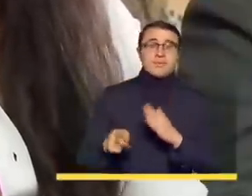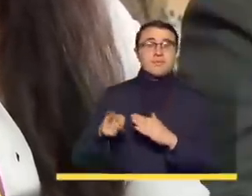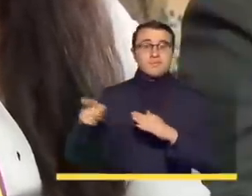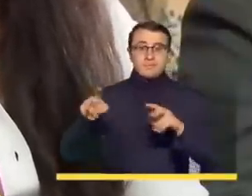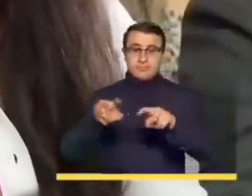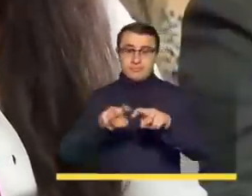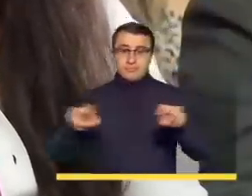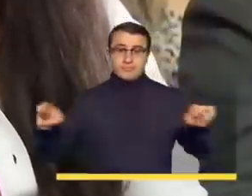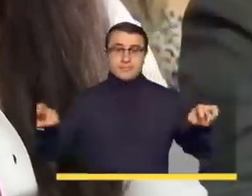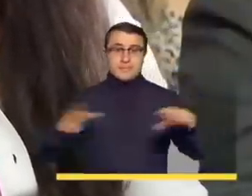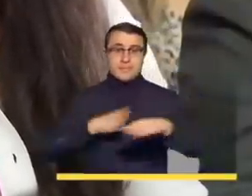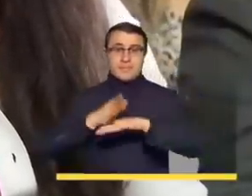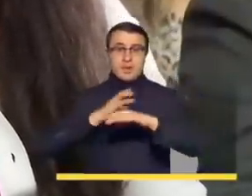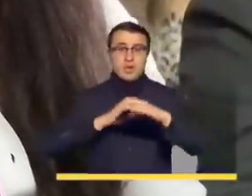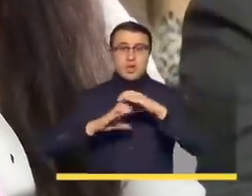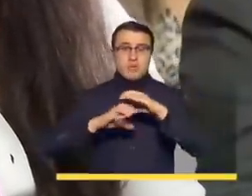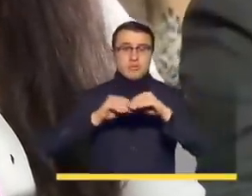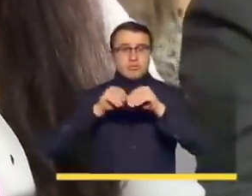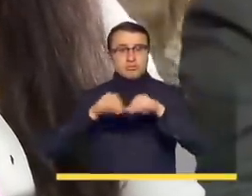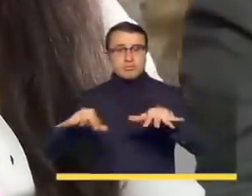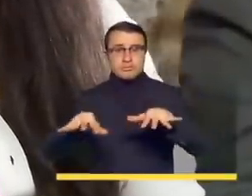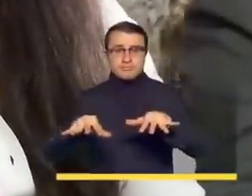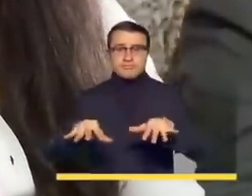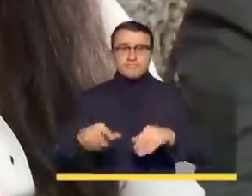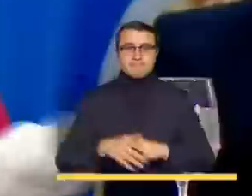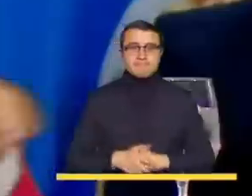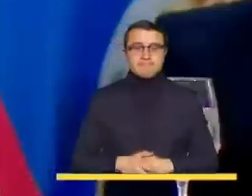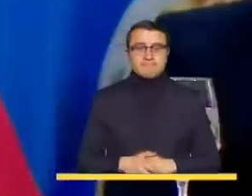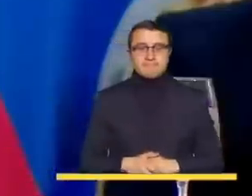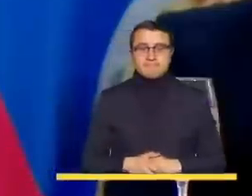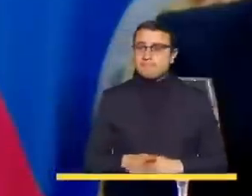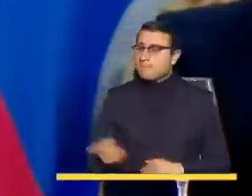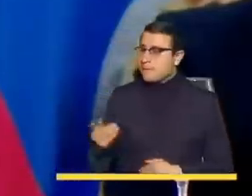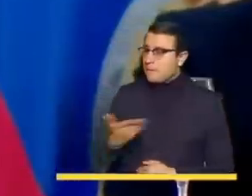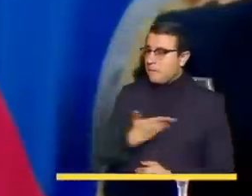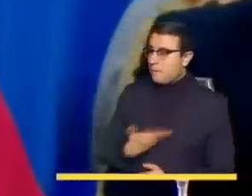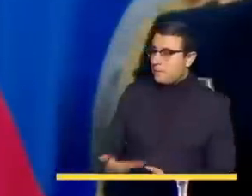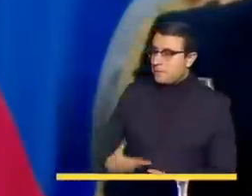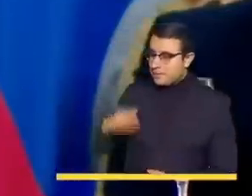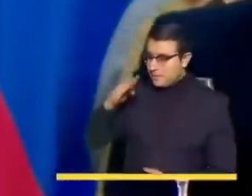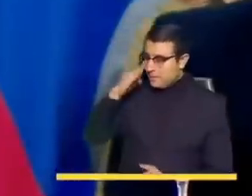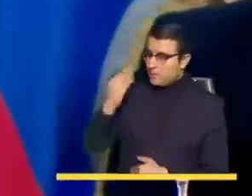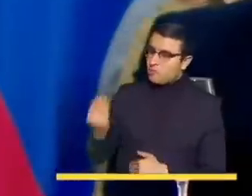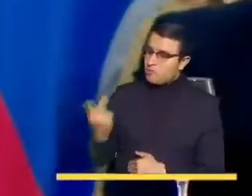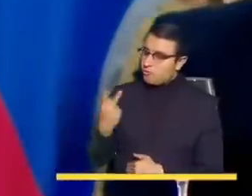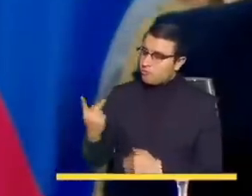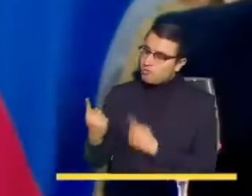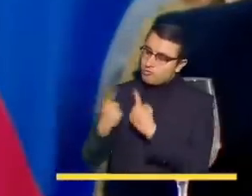rueda de prensa. Estuvimos platicando, presidente Petro.